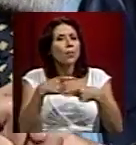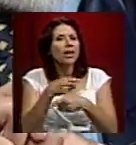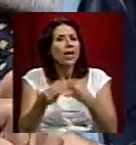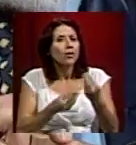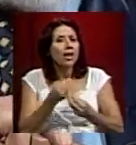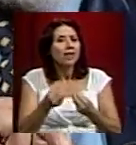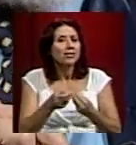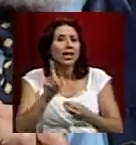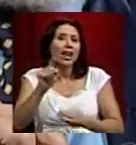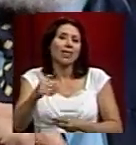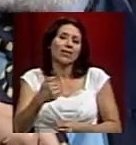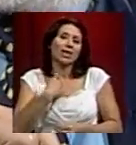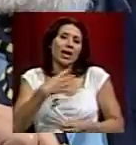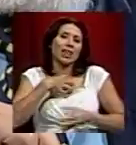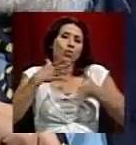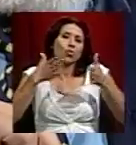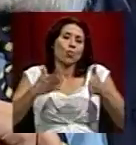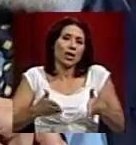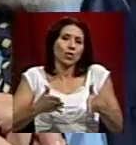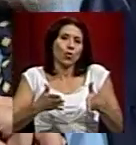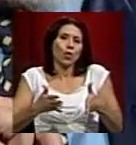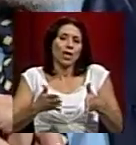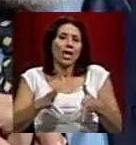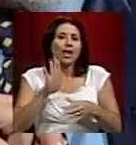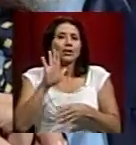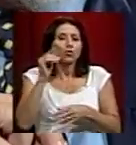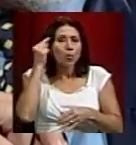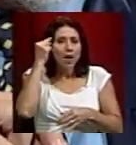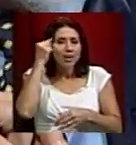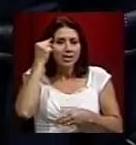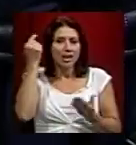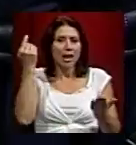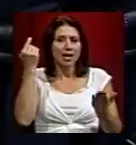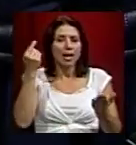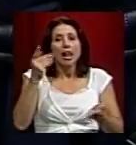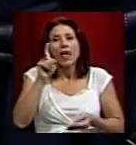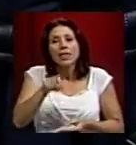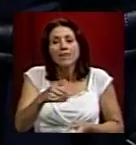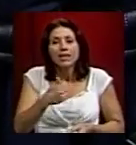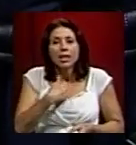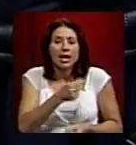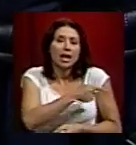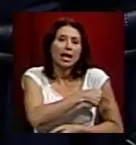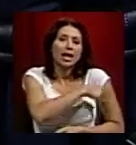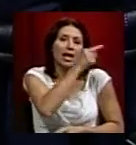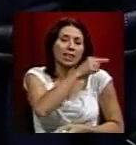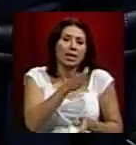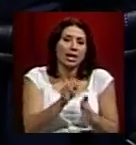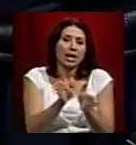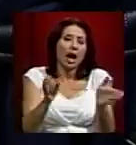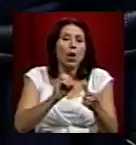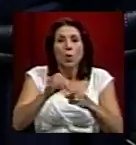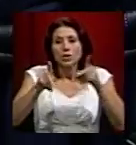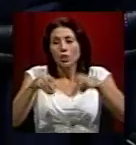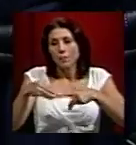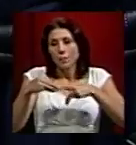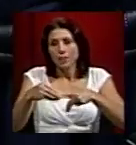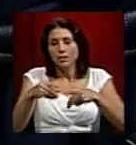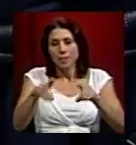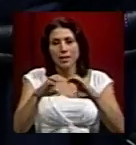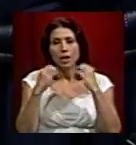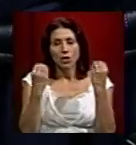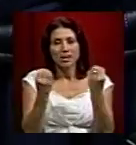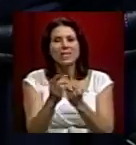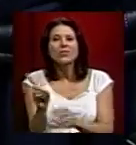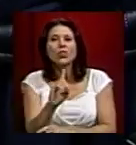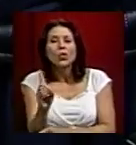debe tener el dueño de la empresa en su cabeza. La debe tener el gerente general o el CEO de la empresa, el principal de la organización, en